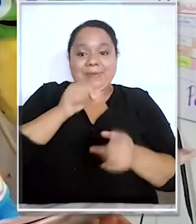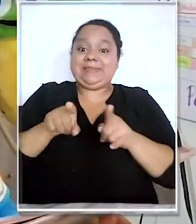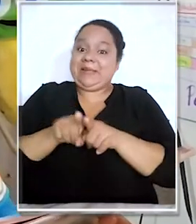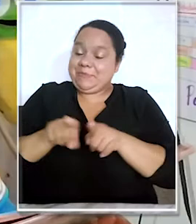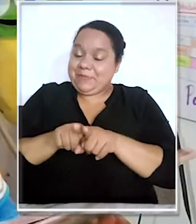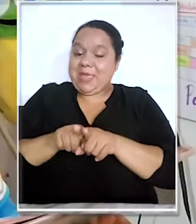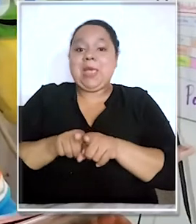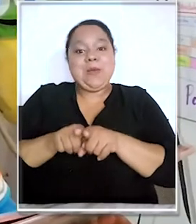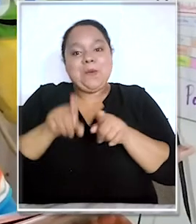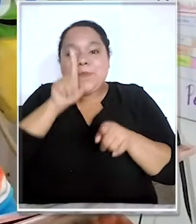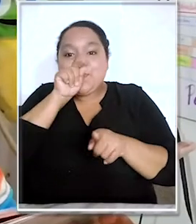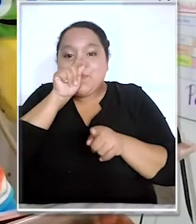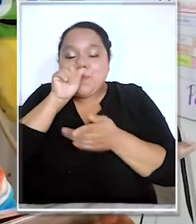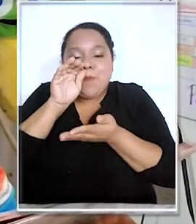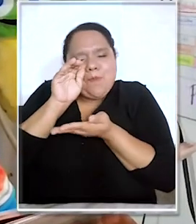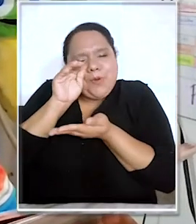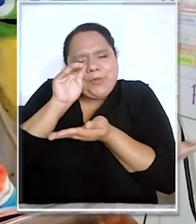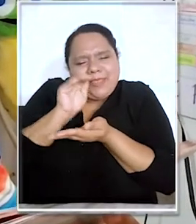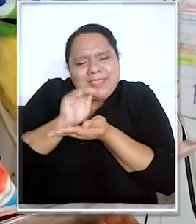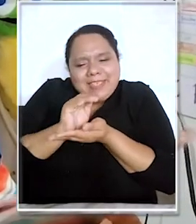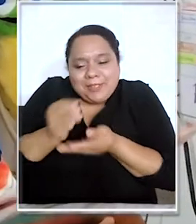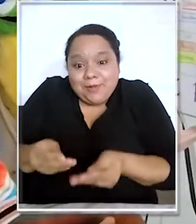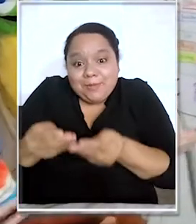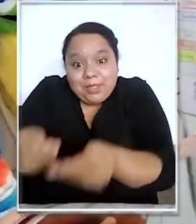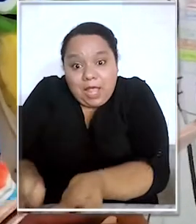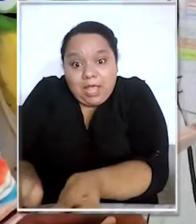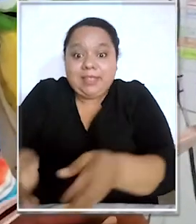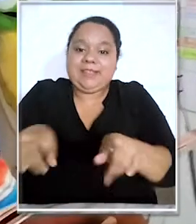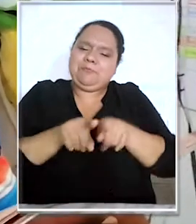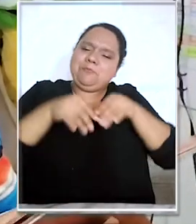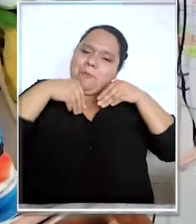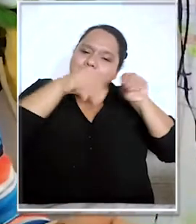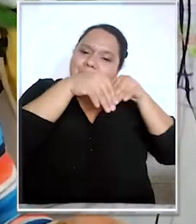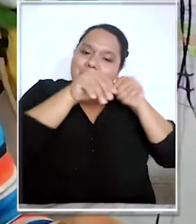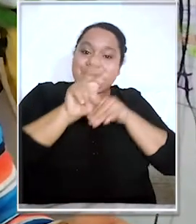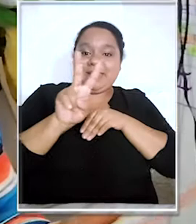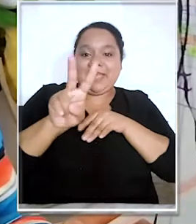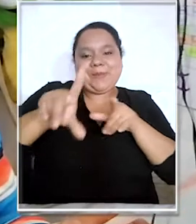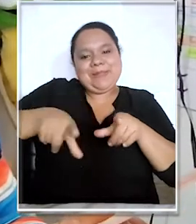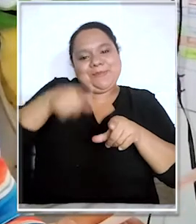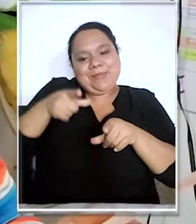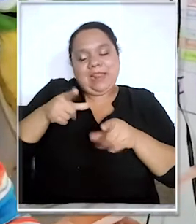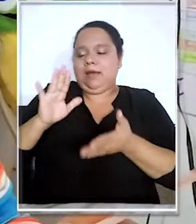más pollitos. También lo utilizamos para venderlos a 2 lempiras para comprar